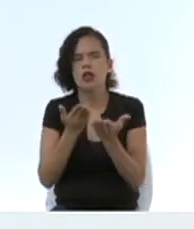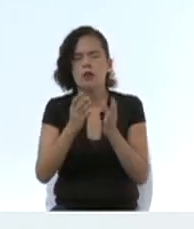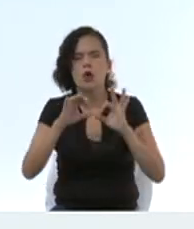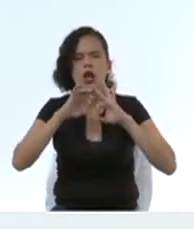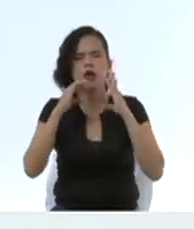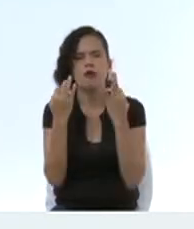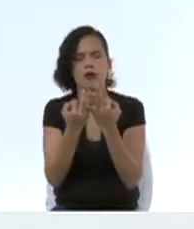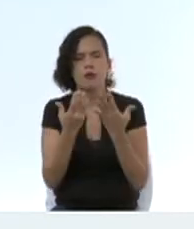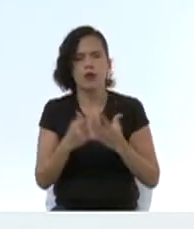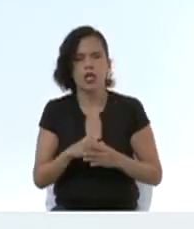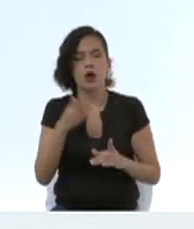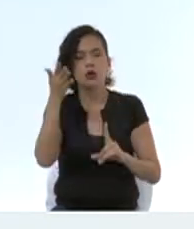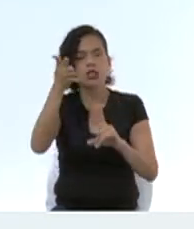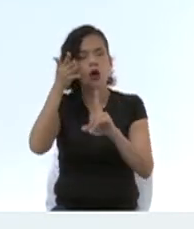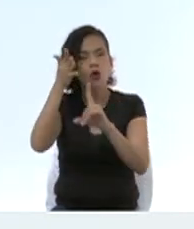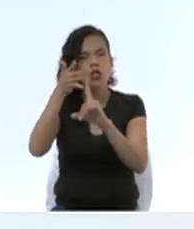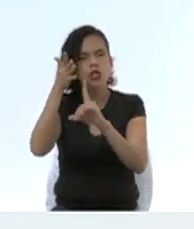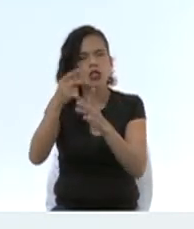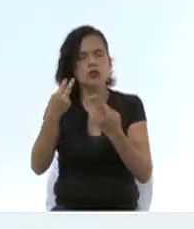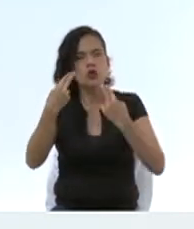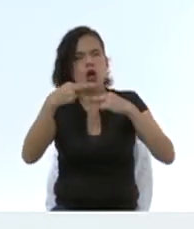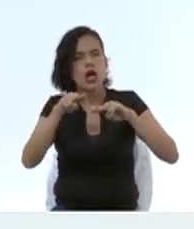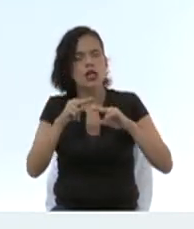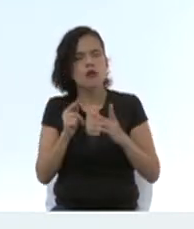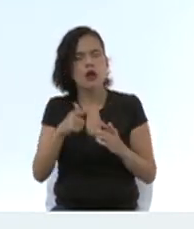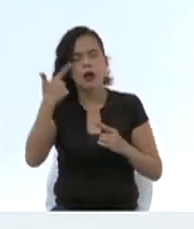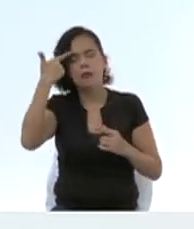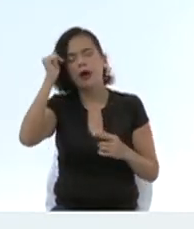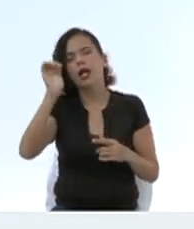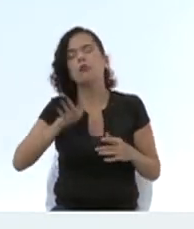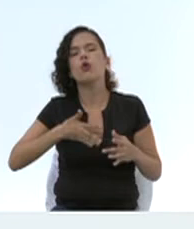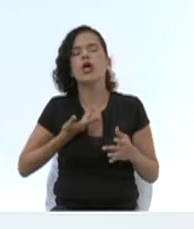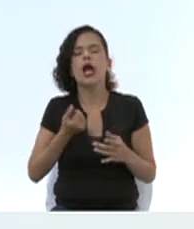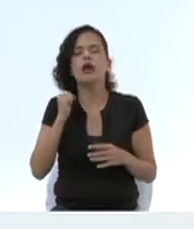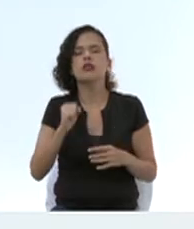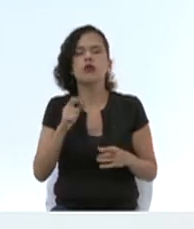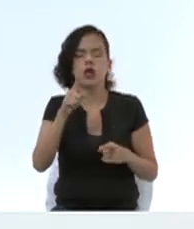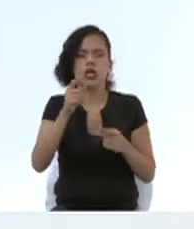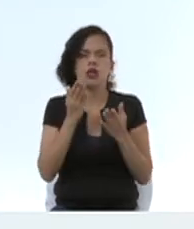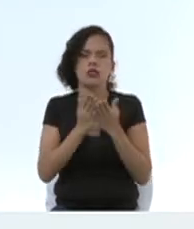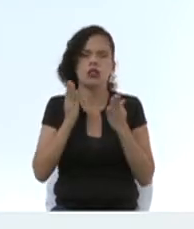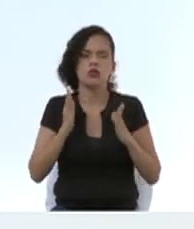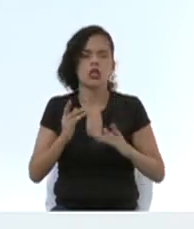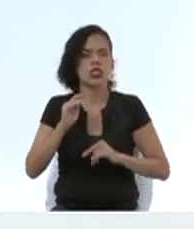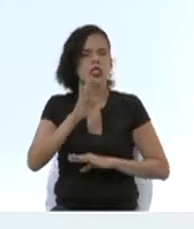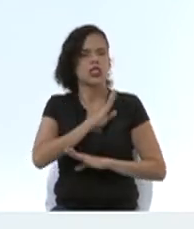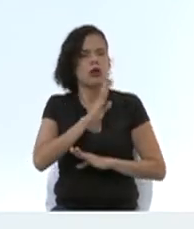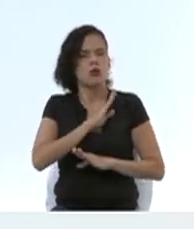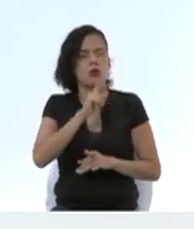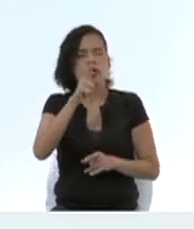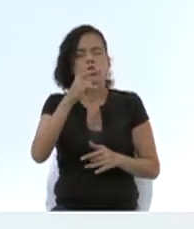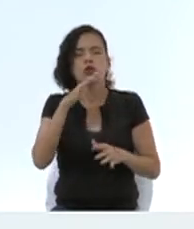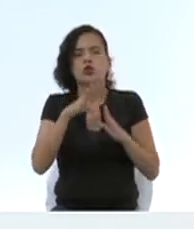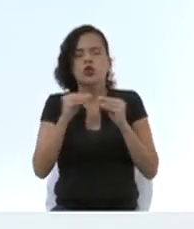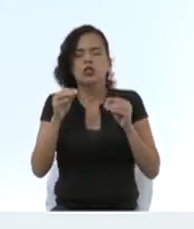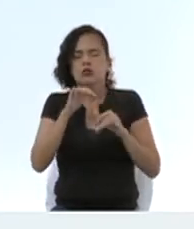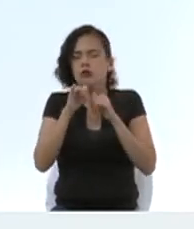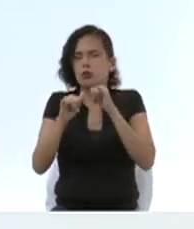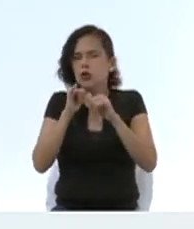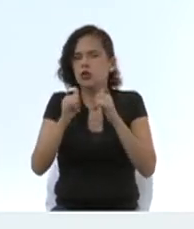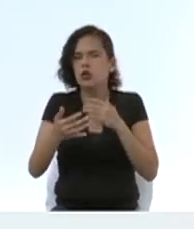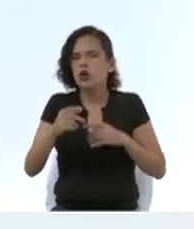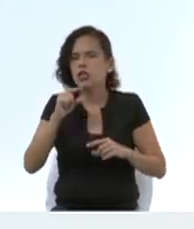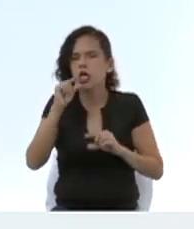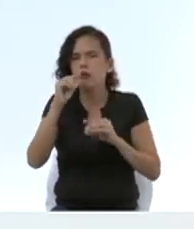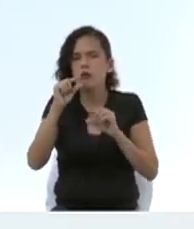familia o esa orientación al nivel para poder garantizar que ese estudiante se apropie de ese contenido que aún está en